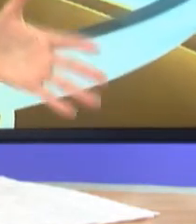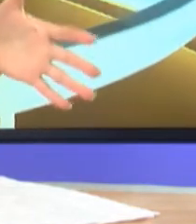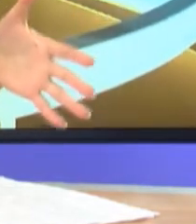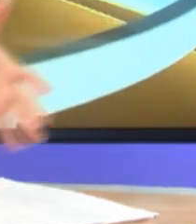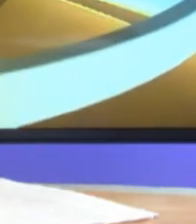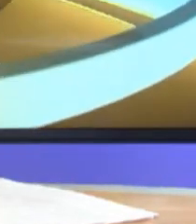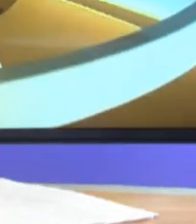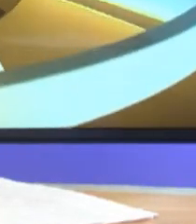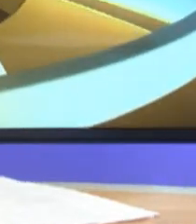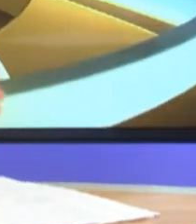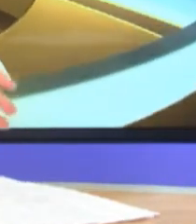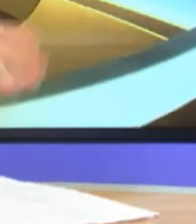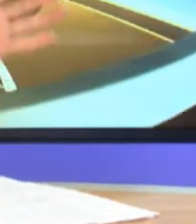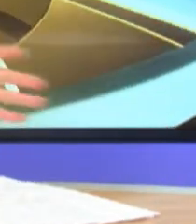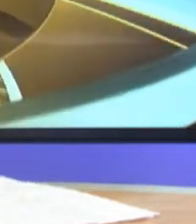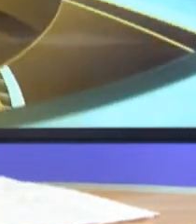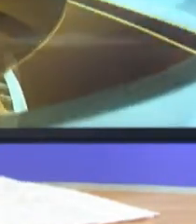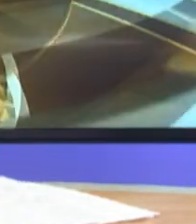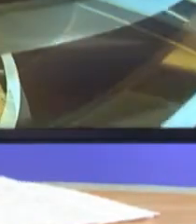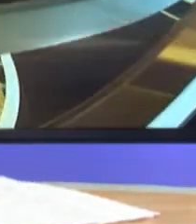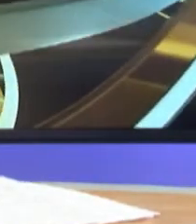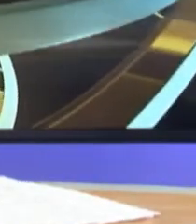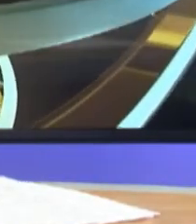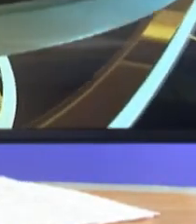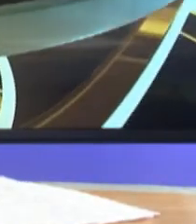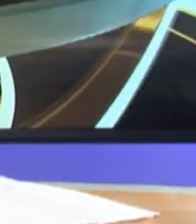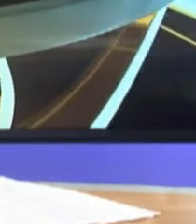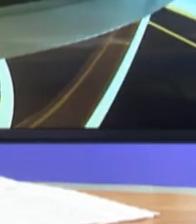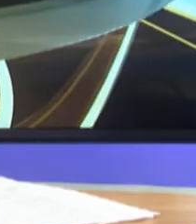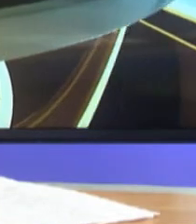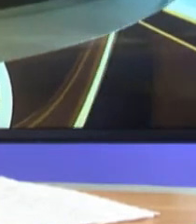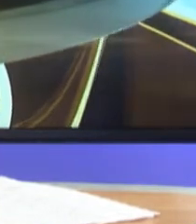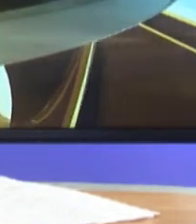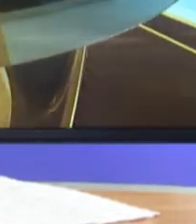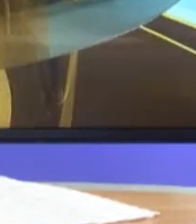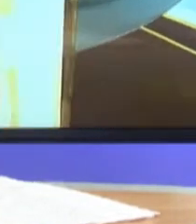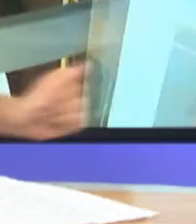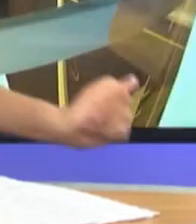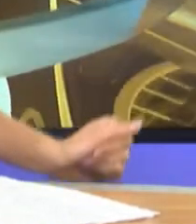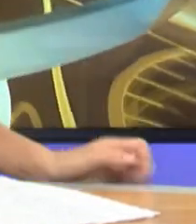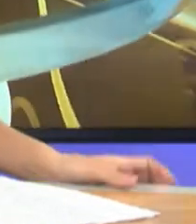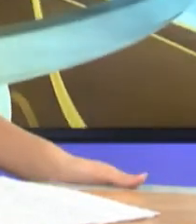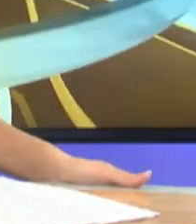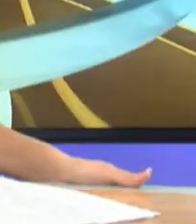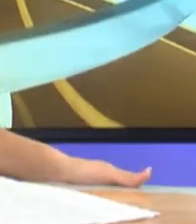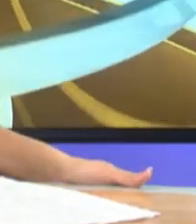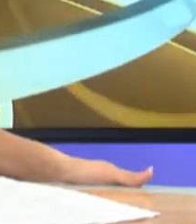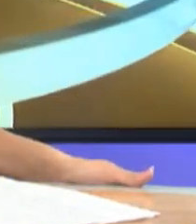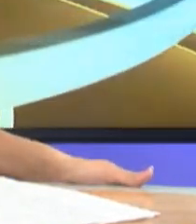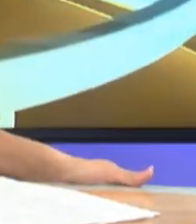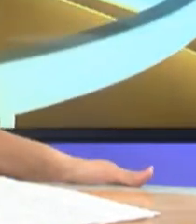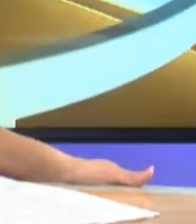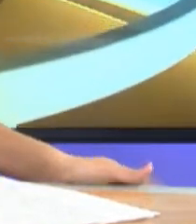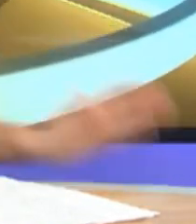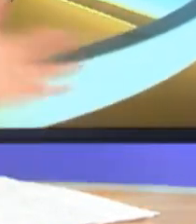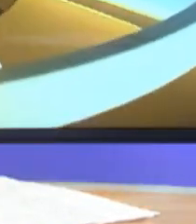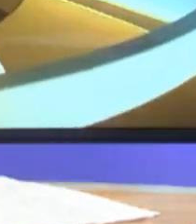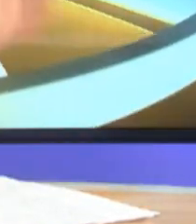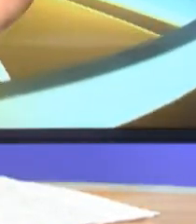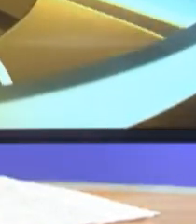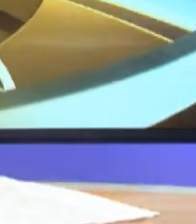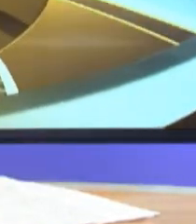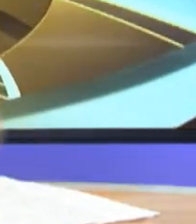desaparecer la Secretaría de Seguridad Pública Federal, para que se convierta en Comisión Nacional de Seguridad y esté a cargo precisamente de la Secretaría de Gobernación. En